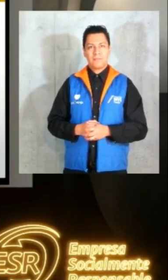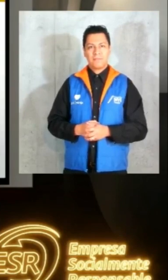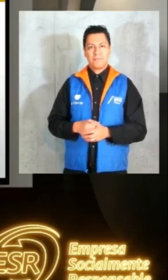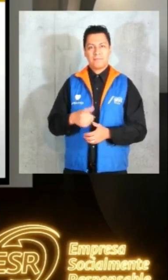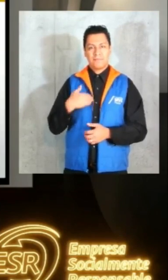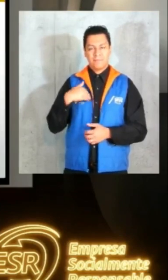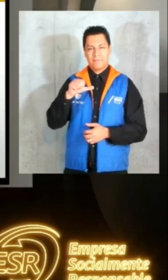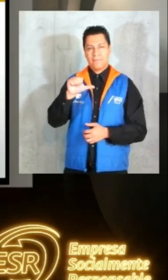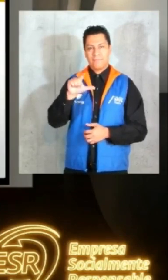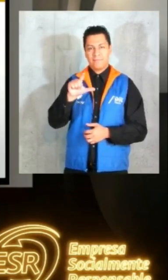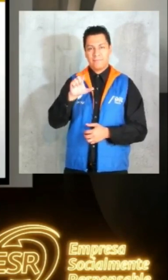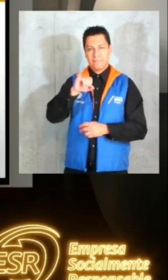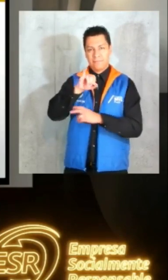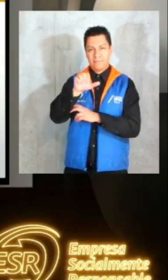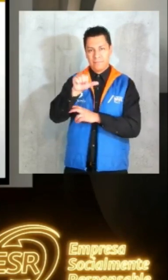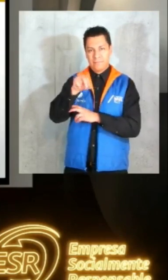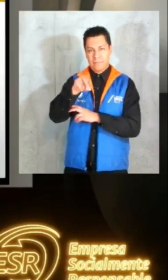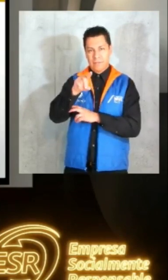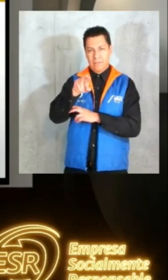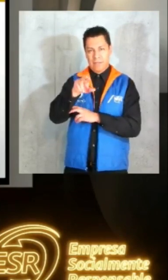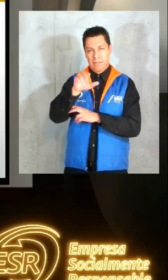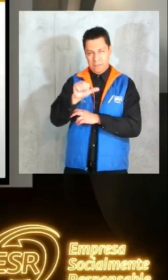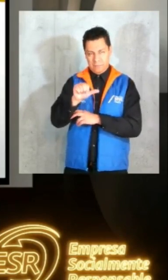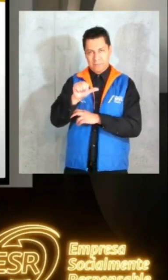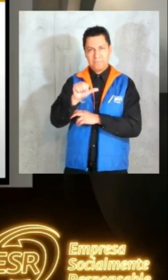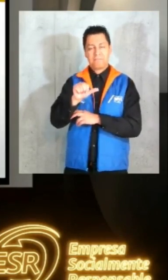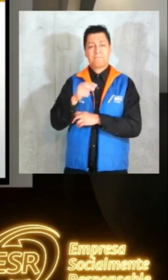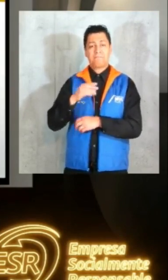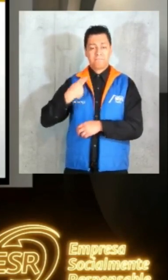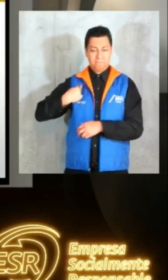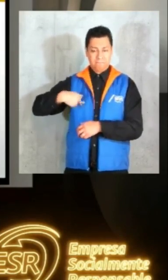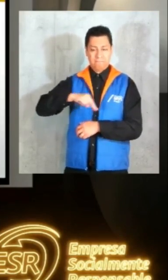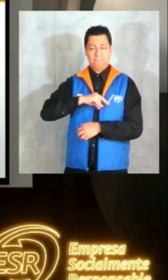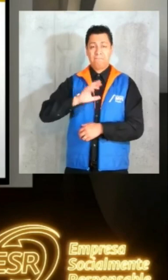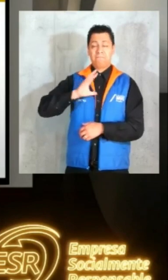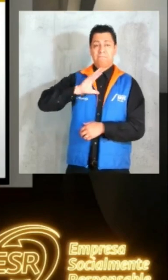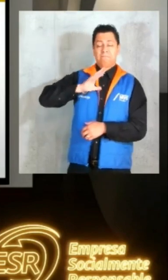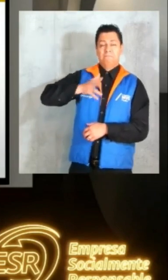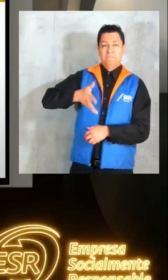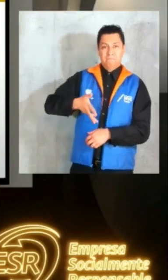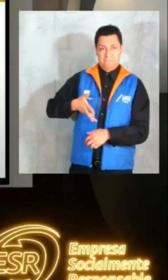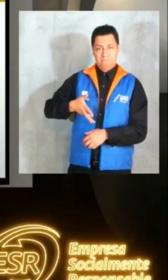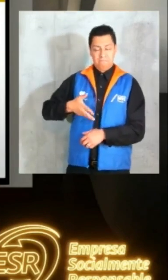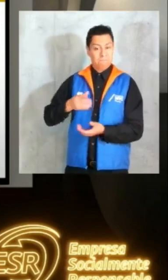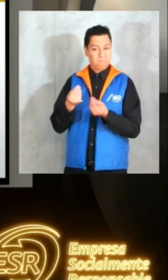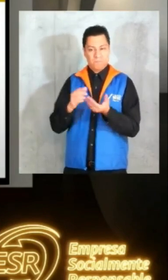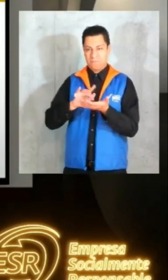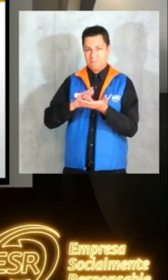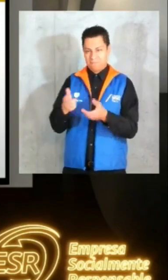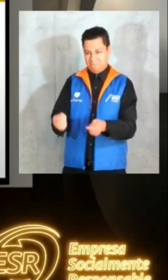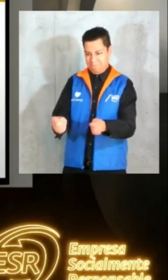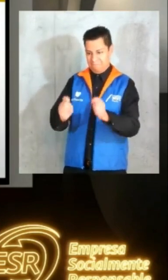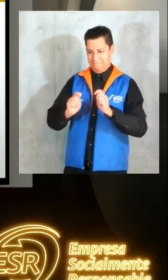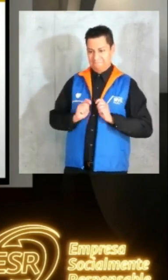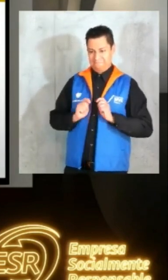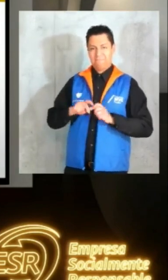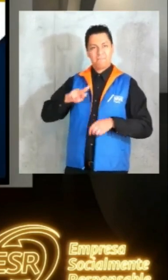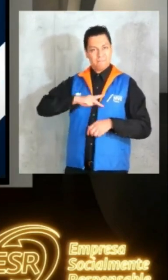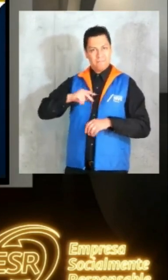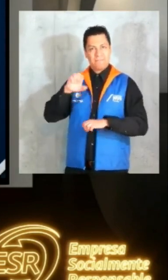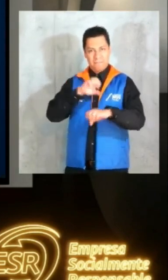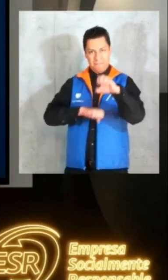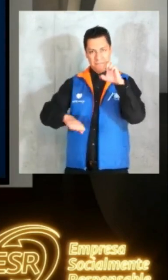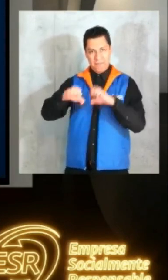Soy Alejandra Salgado de Procesos Pros y estamos orgullosos y agradecidos que por 10 años seguimos siendo empresa